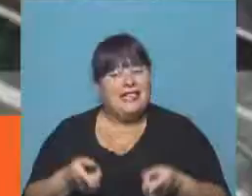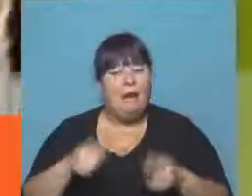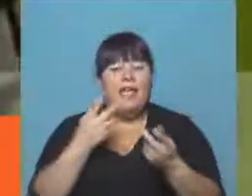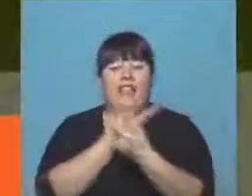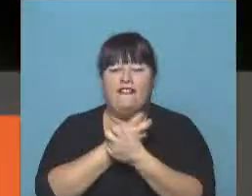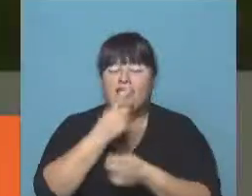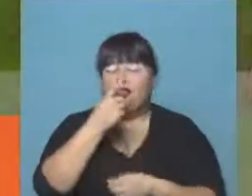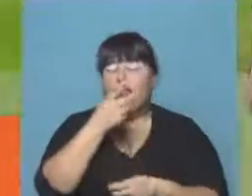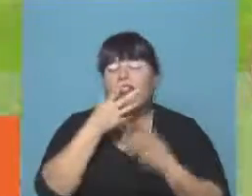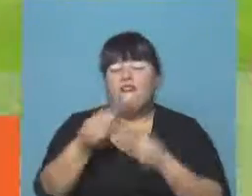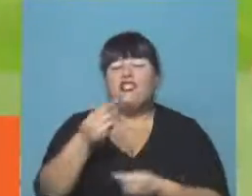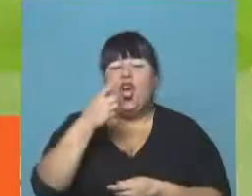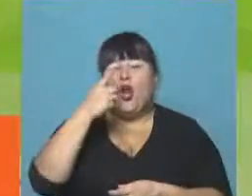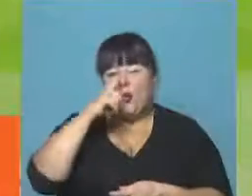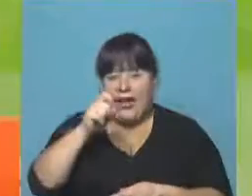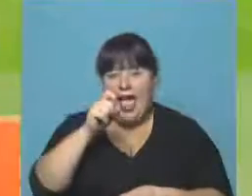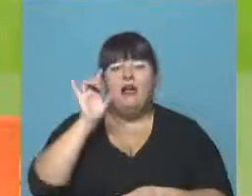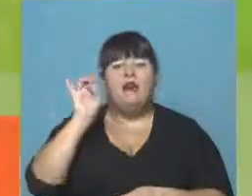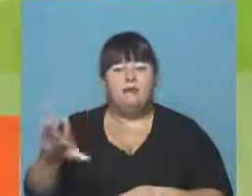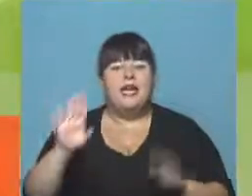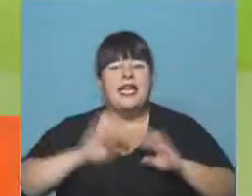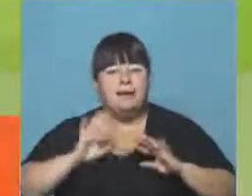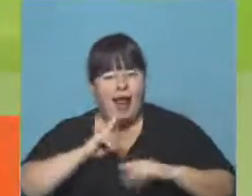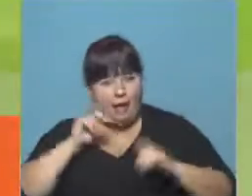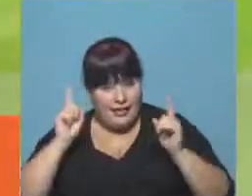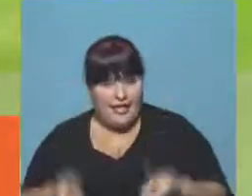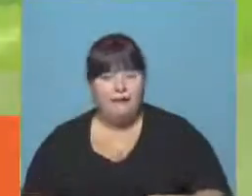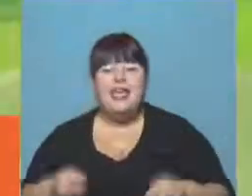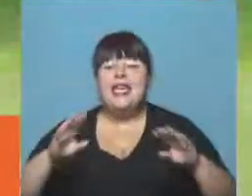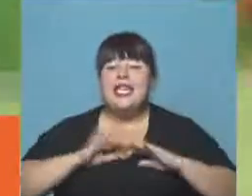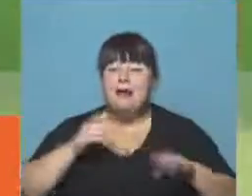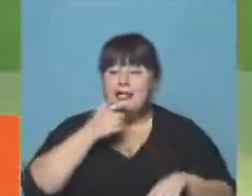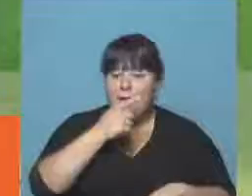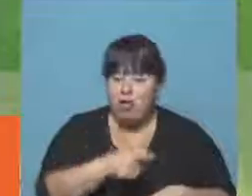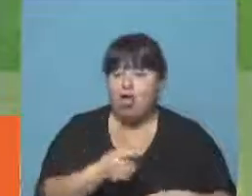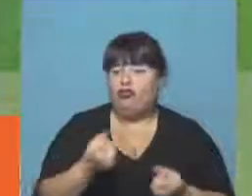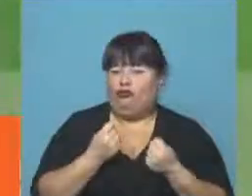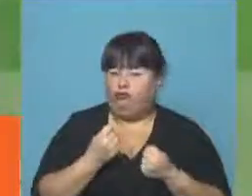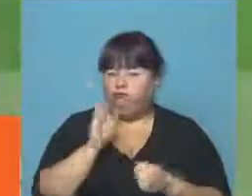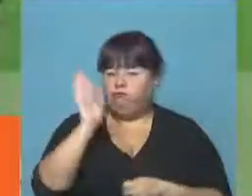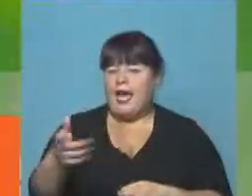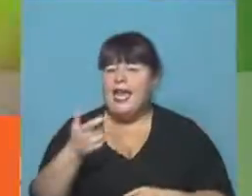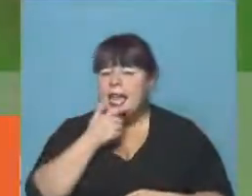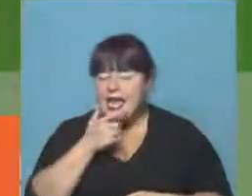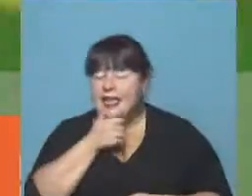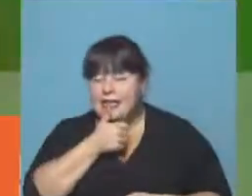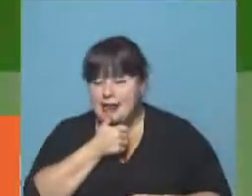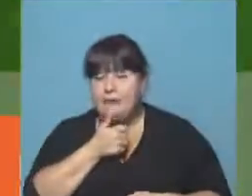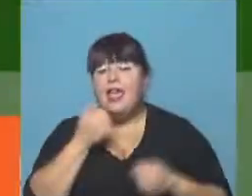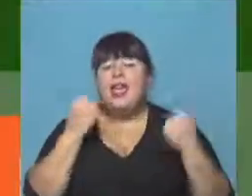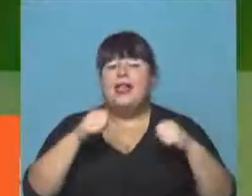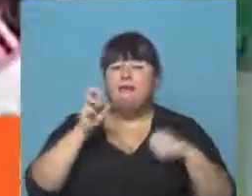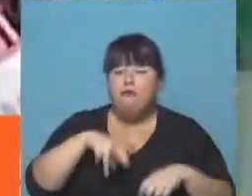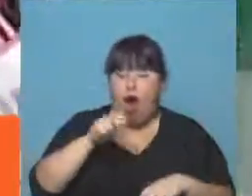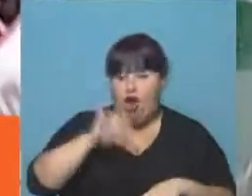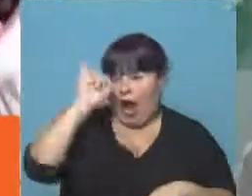Defensores de Belgrano de Villa Ramallo, que había dejado en el camino a Gimnasia y Esgrima La Plata, Gimnasia de Mendoza, que se hizo fuerte con Quilmes, Deportivo Morón,